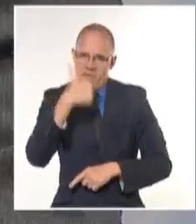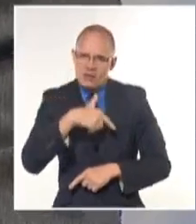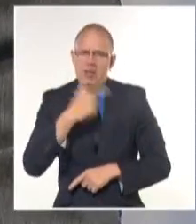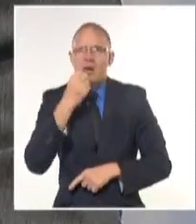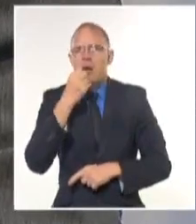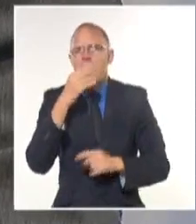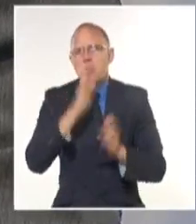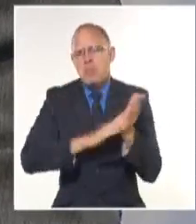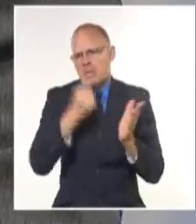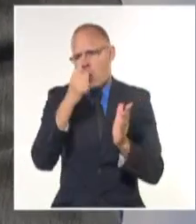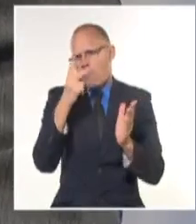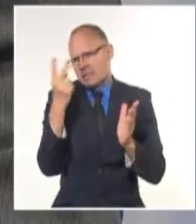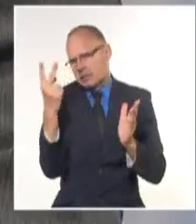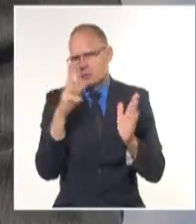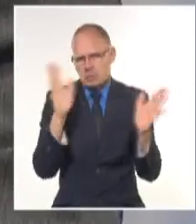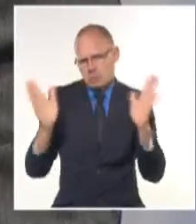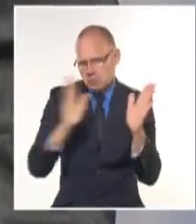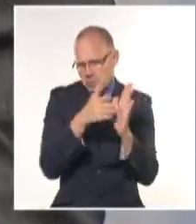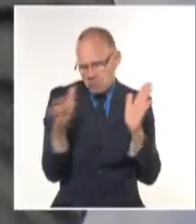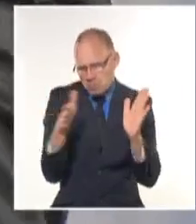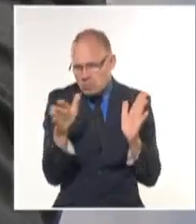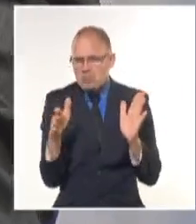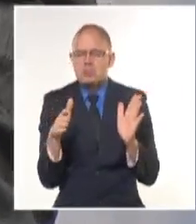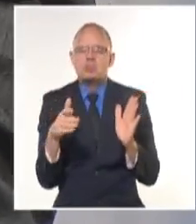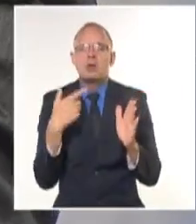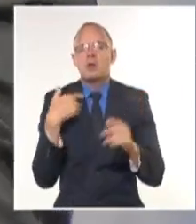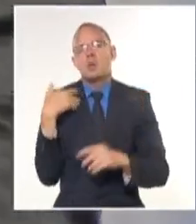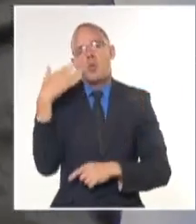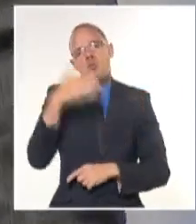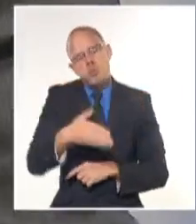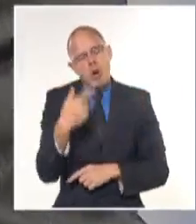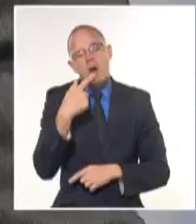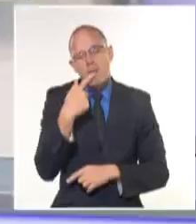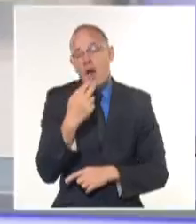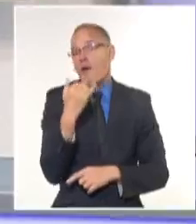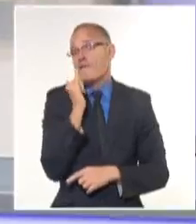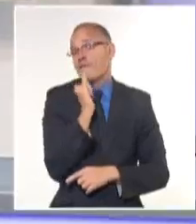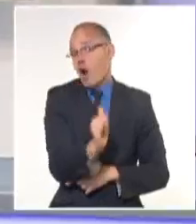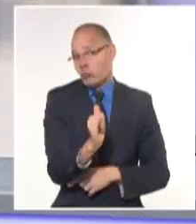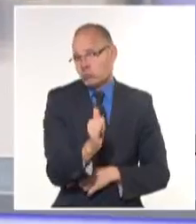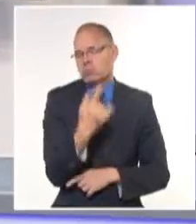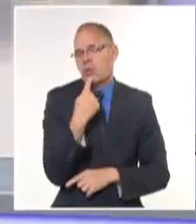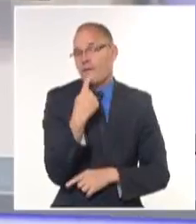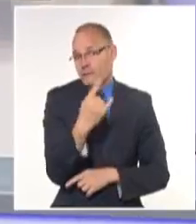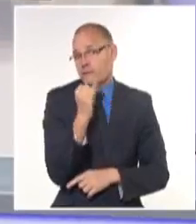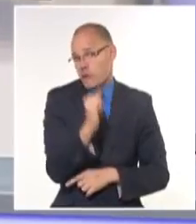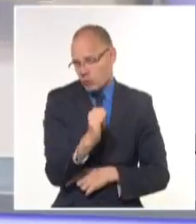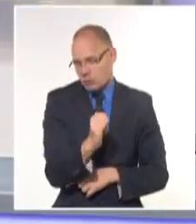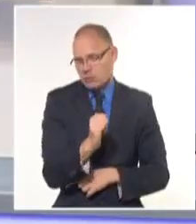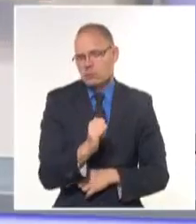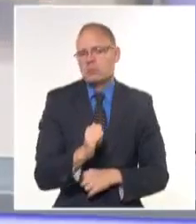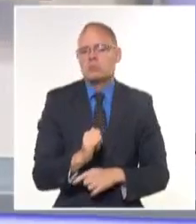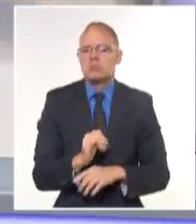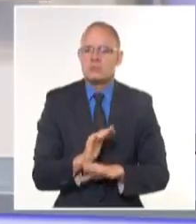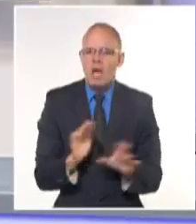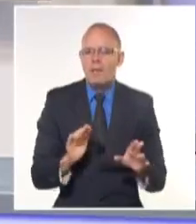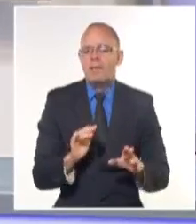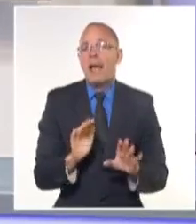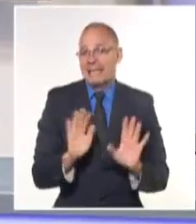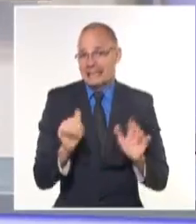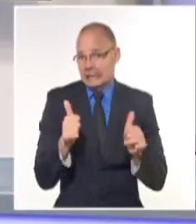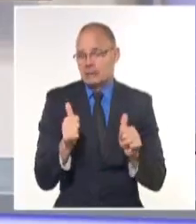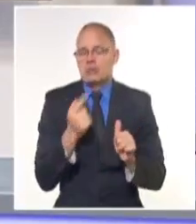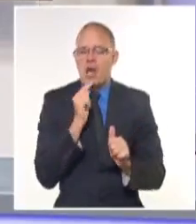depende del tipo, el concepto de la baja, y ahí entonces en el registro se tramita. ¿Qué es lo que hacen en las oficodas entonces? ¿Cuál es el actuar